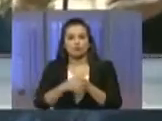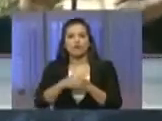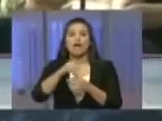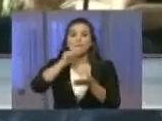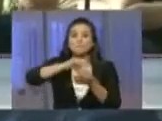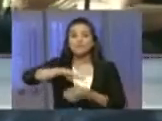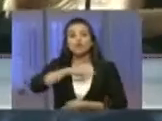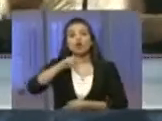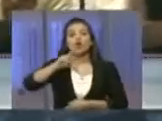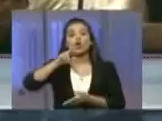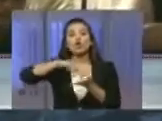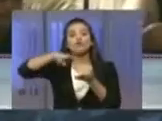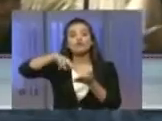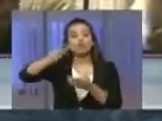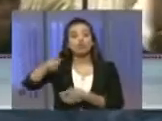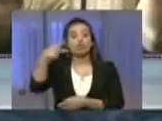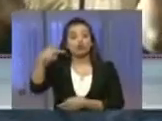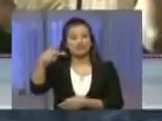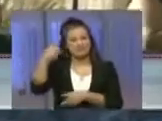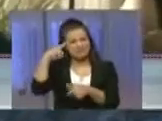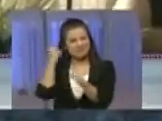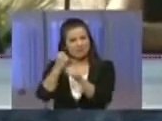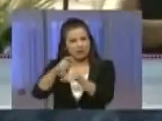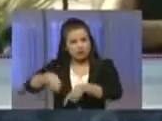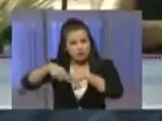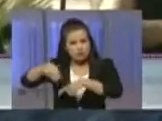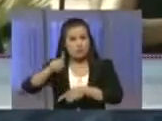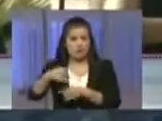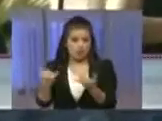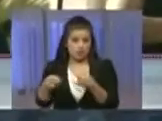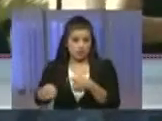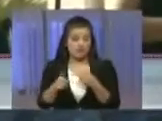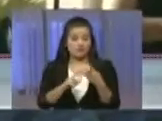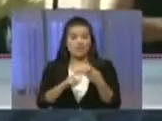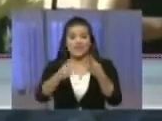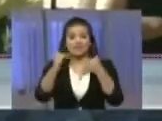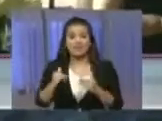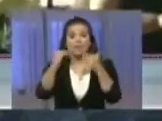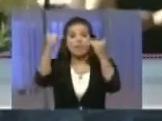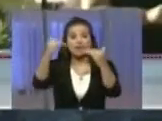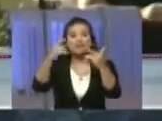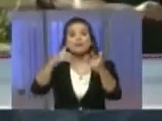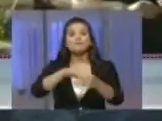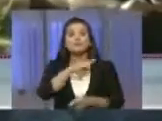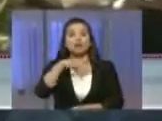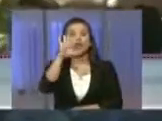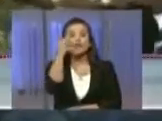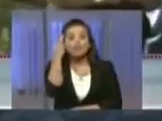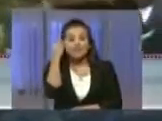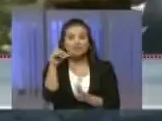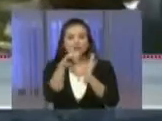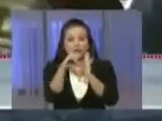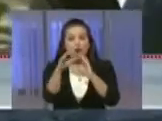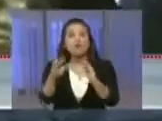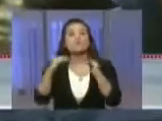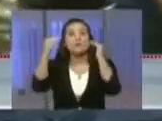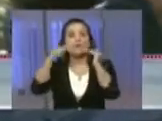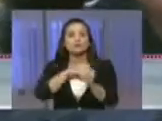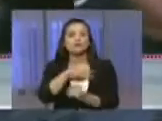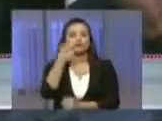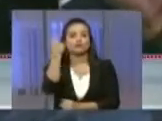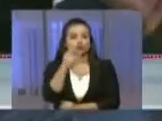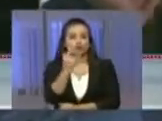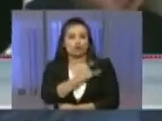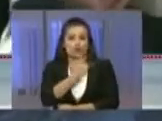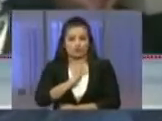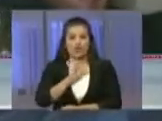Robinson 2 Robinson productivo ahora y vamos a seguir con Rivas y vamos a seguir con sucre educación